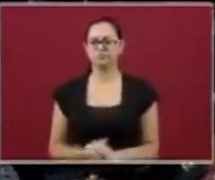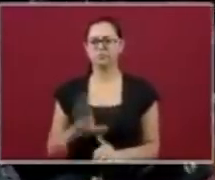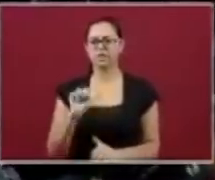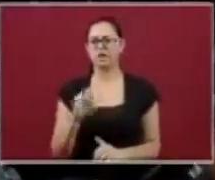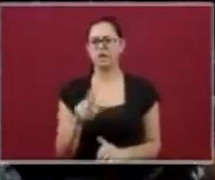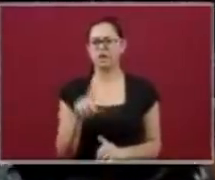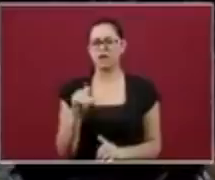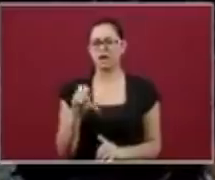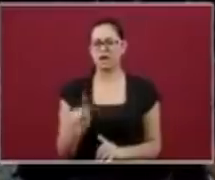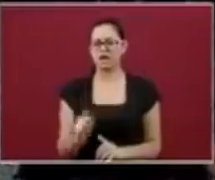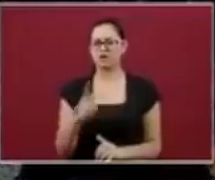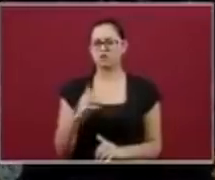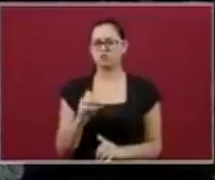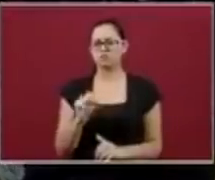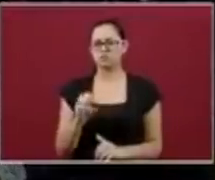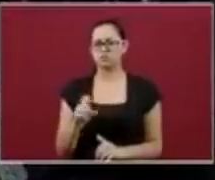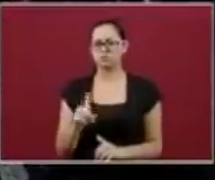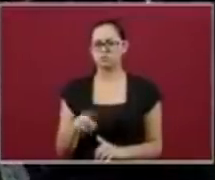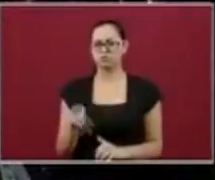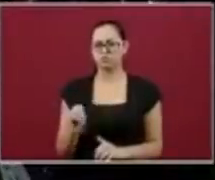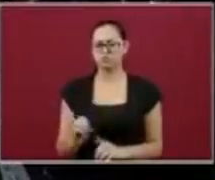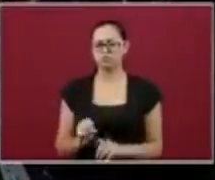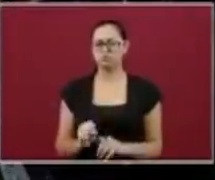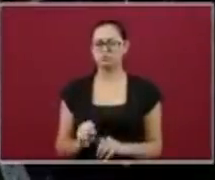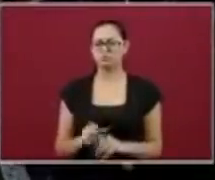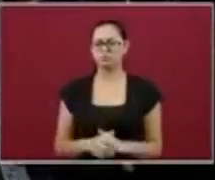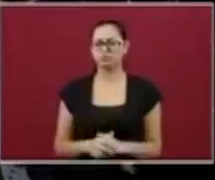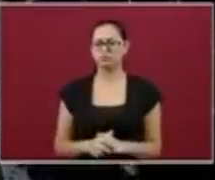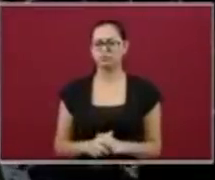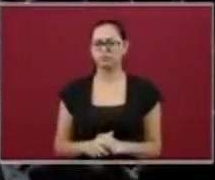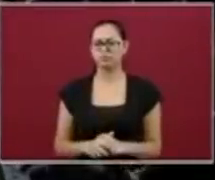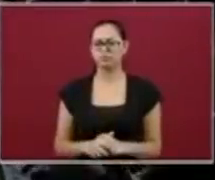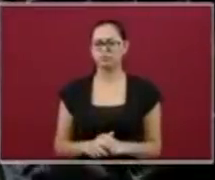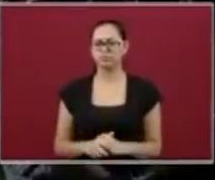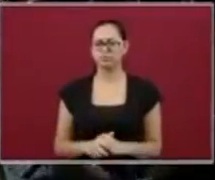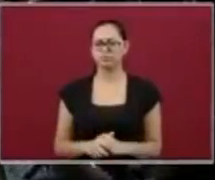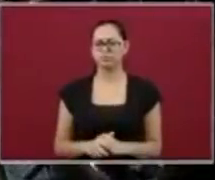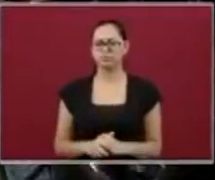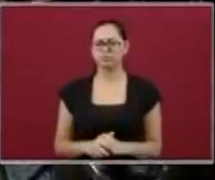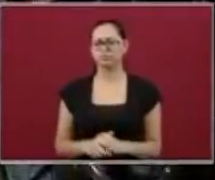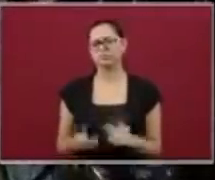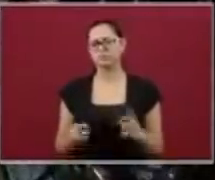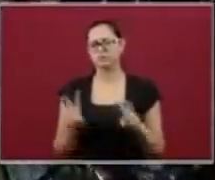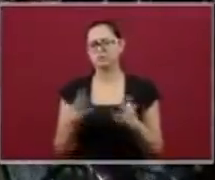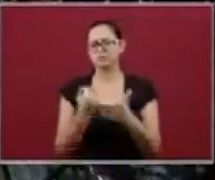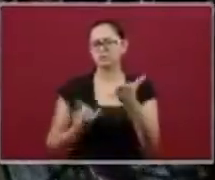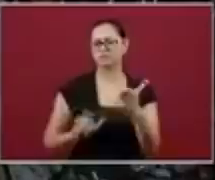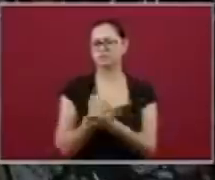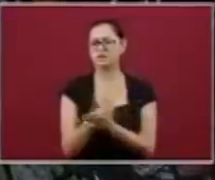Carlos Pozos, de Líderes Mexicanos y Petróleo y Energía. ¿Esta resolución al derecho al voto